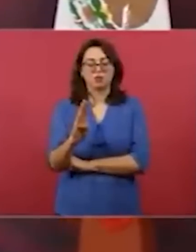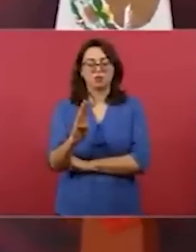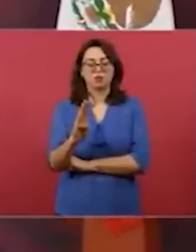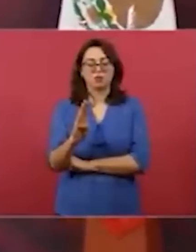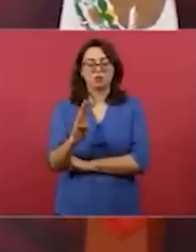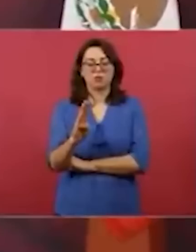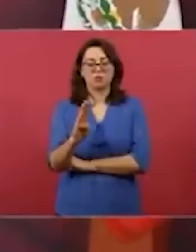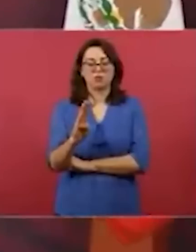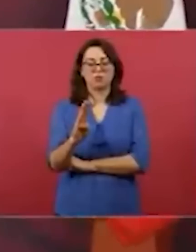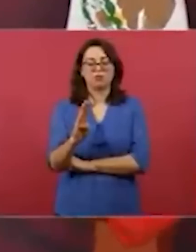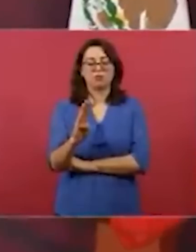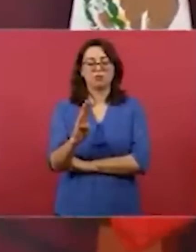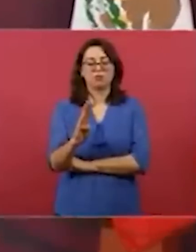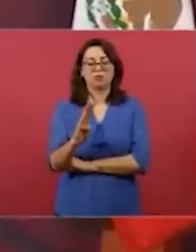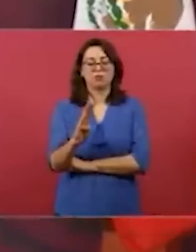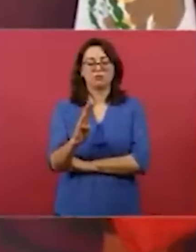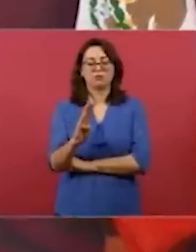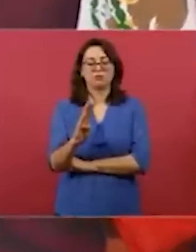a